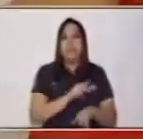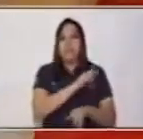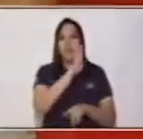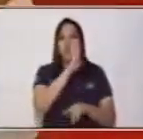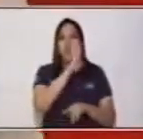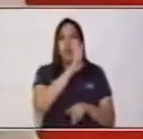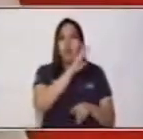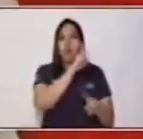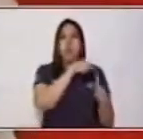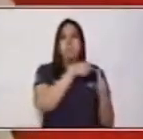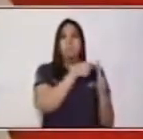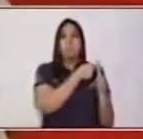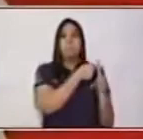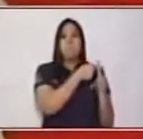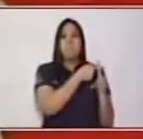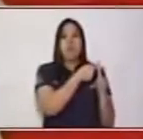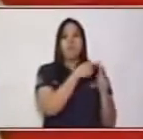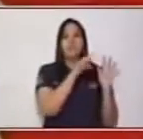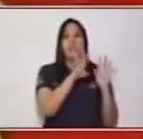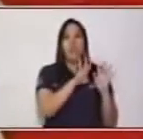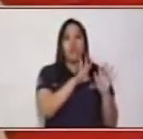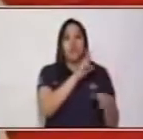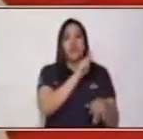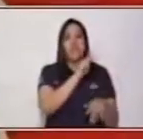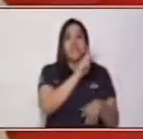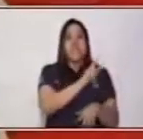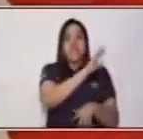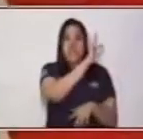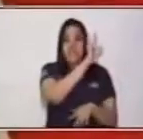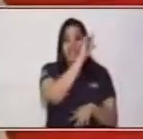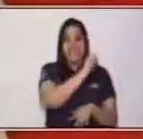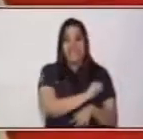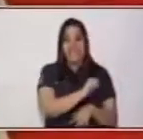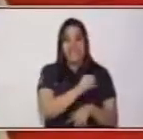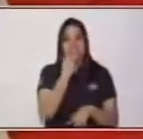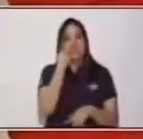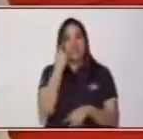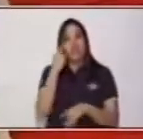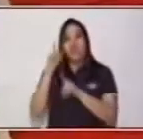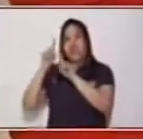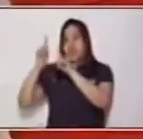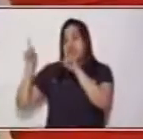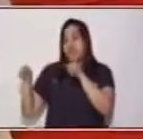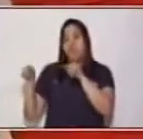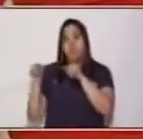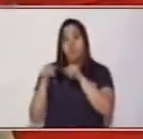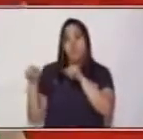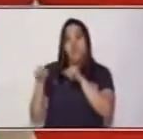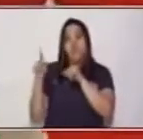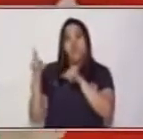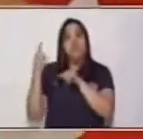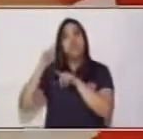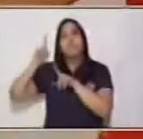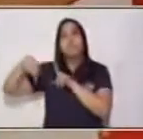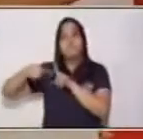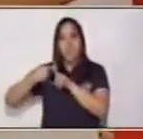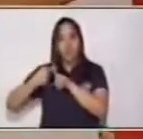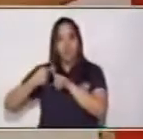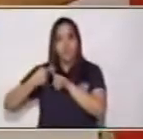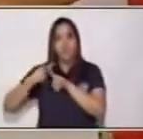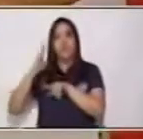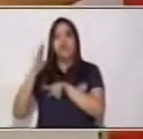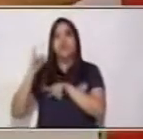perfectos, donde el primero es positivo, las raíces cúbicas de los dos términos, creamos el